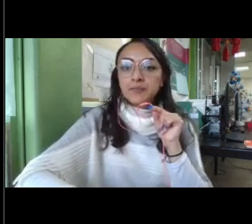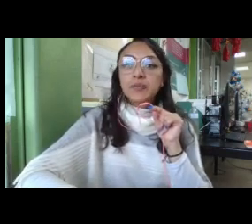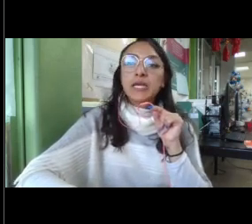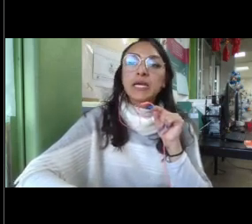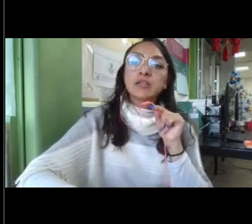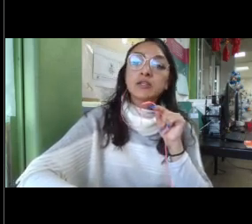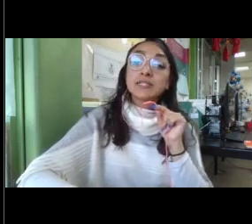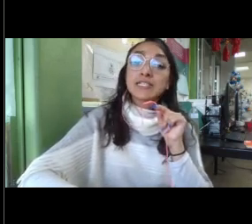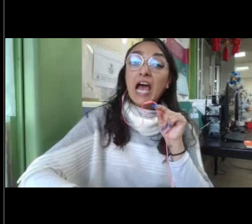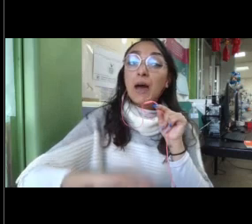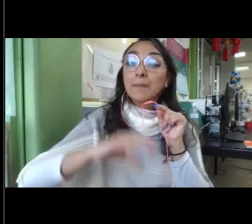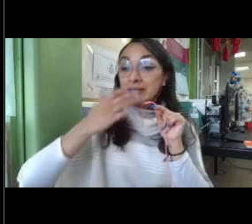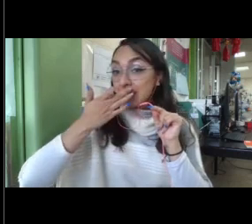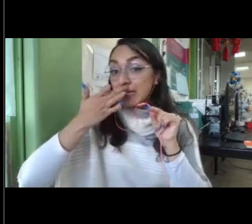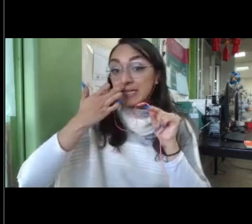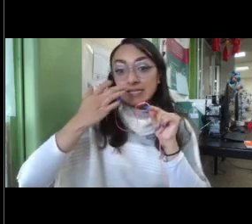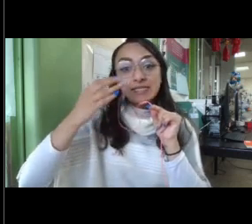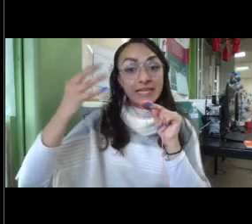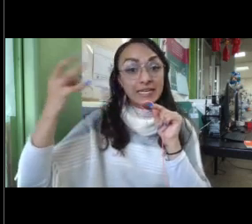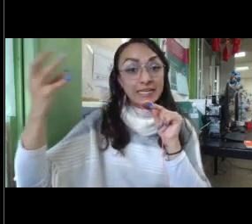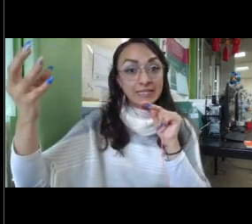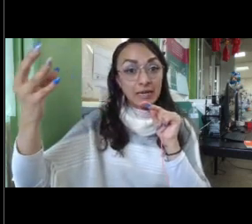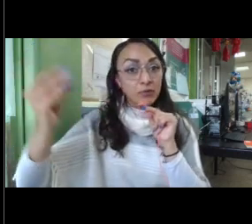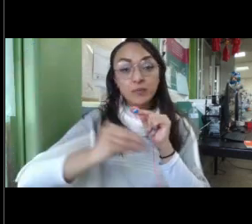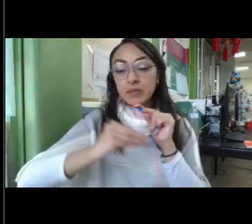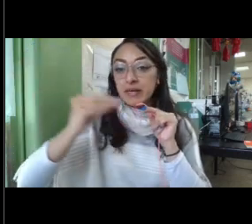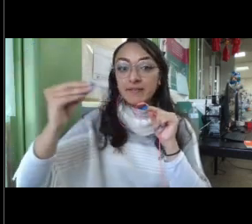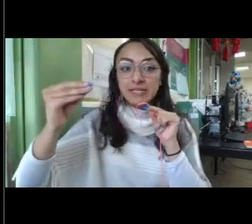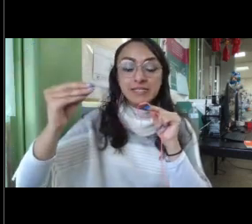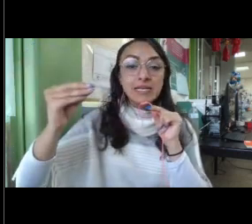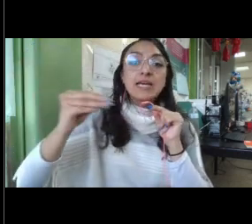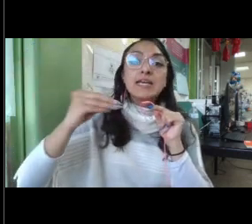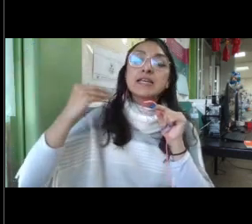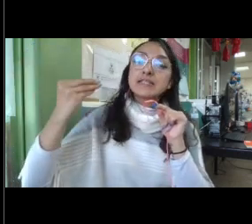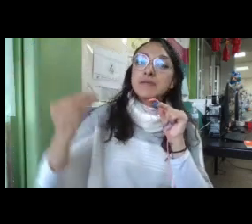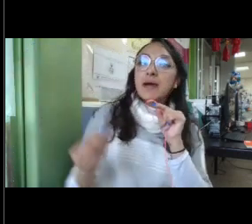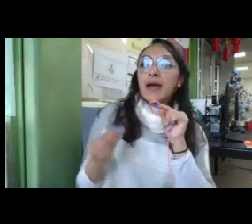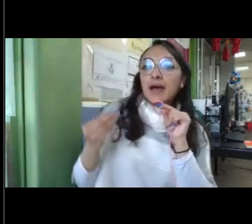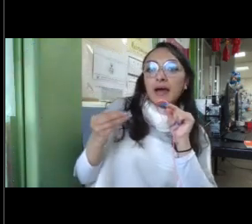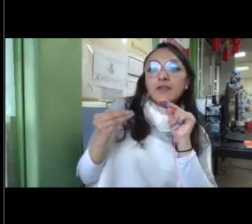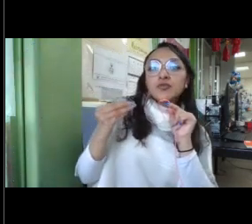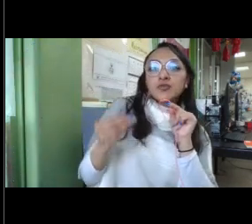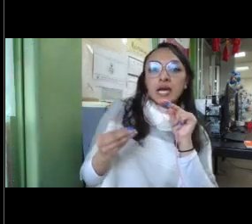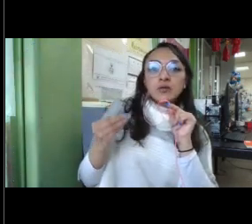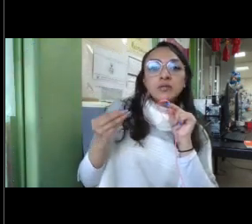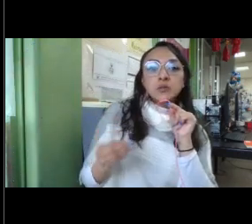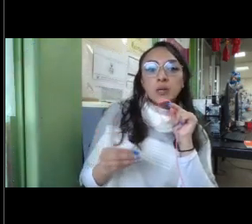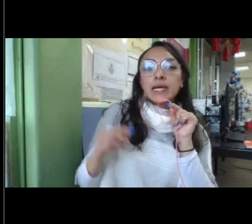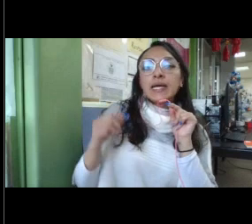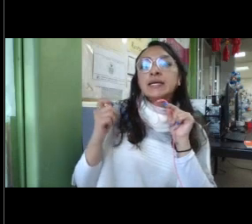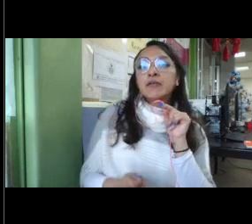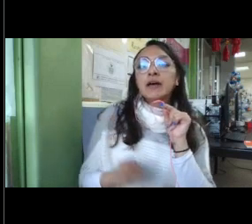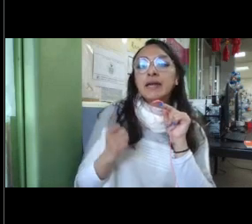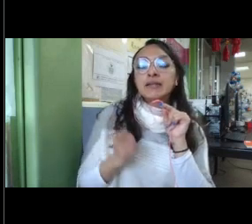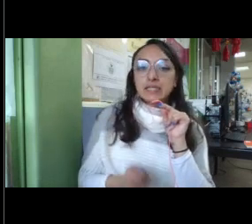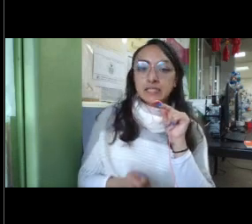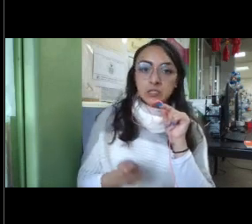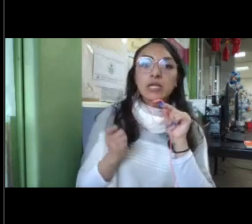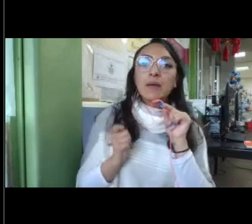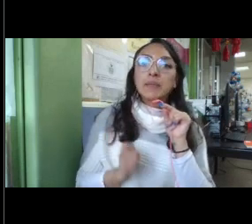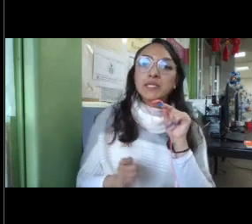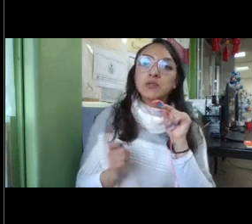Juárez. Entonces, a partir de aquí se decreta por primera vez que se va a fundar una escuela que va a